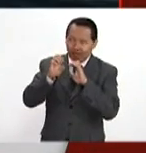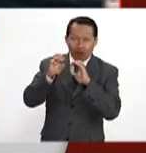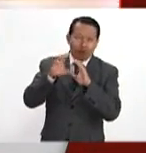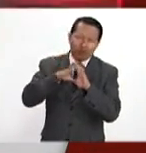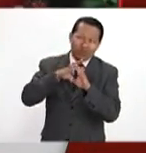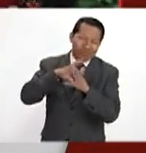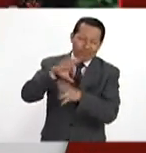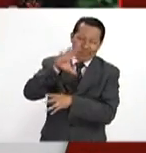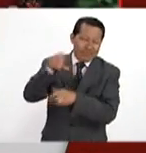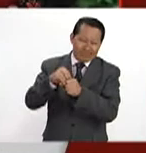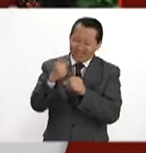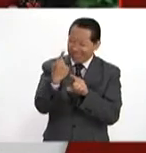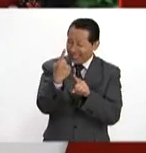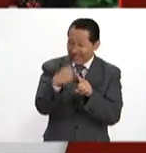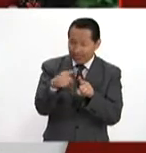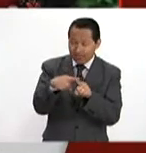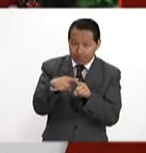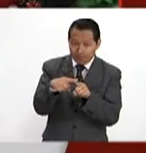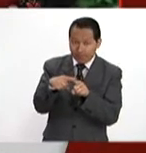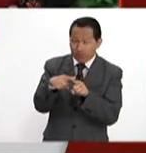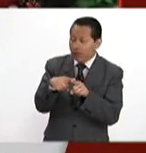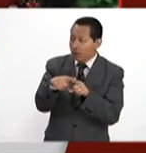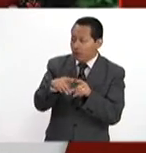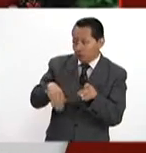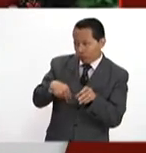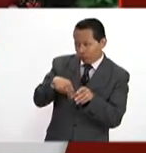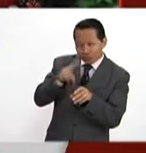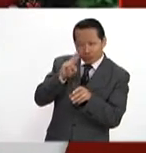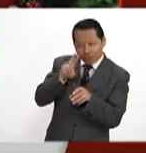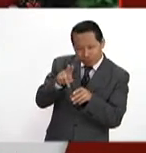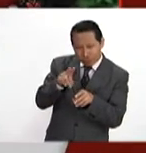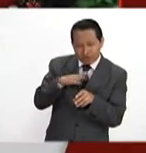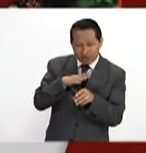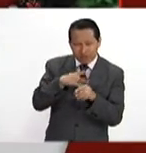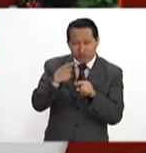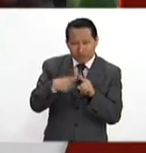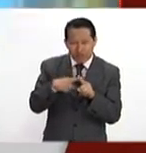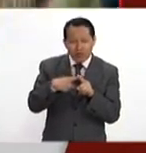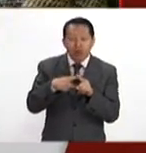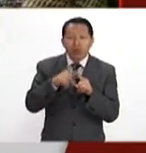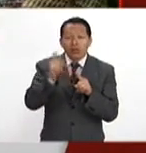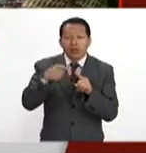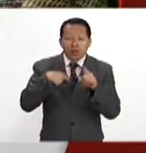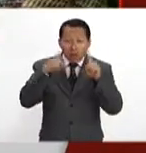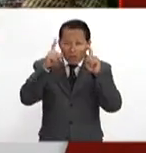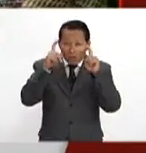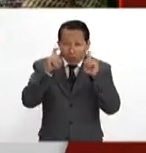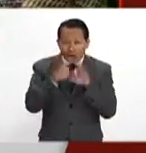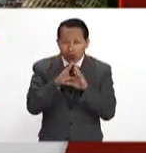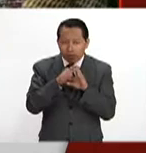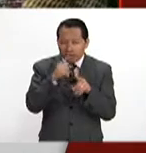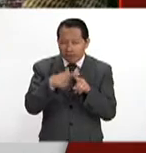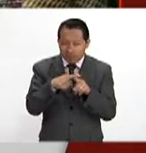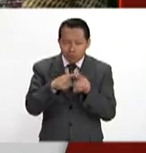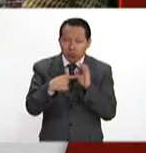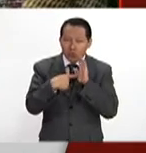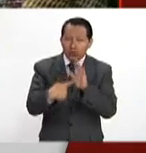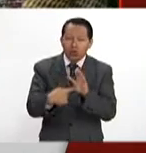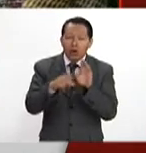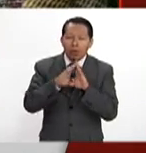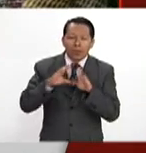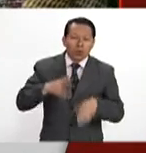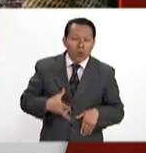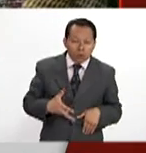Por lo que veo, y precisamente estamos apreciando ahí en pantalla, son fotos que exactamente demuestran ese orgullo,